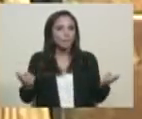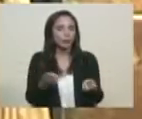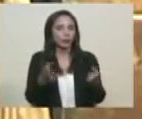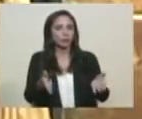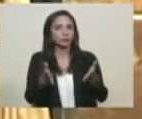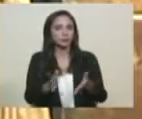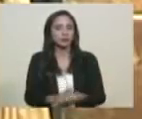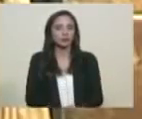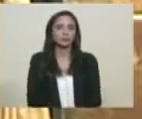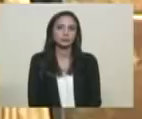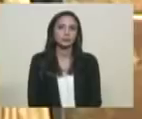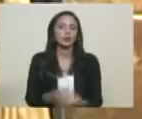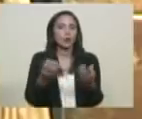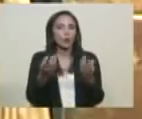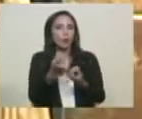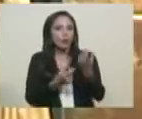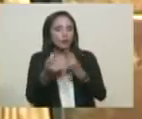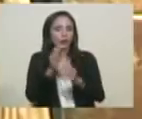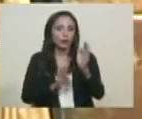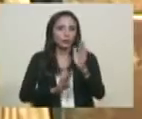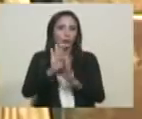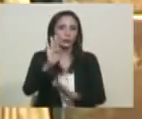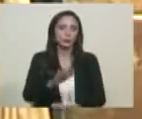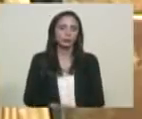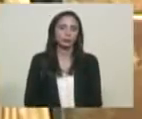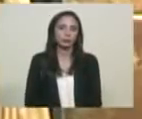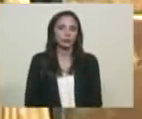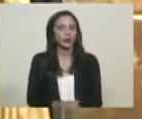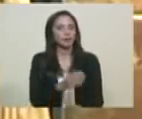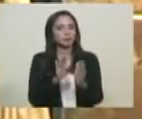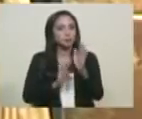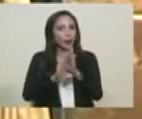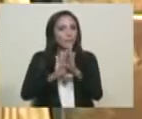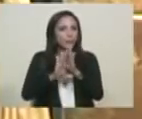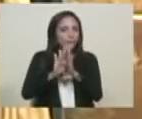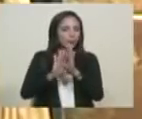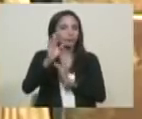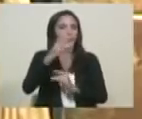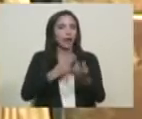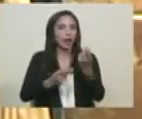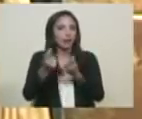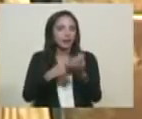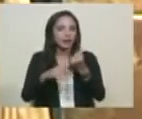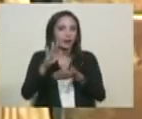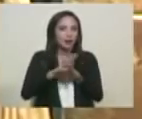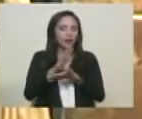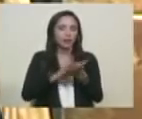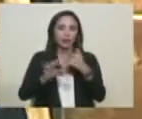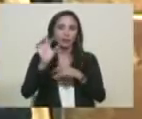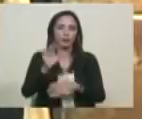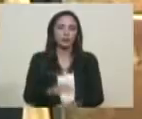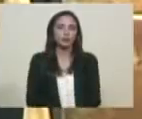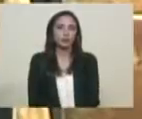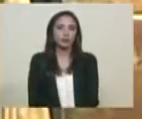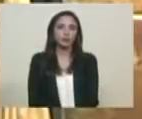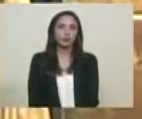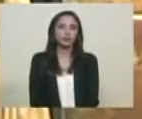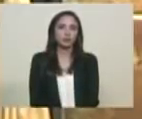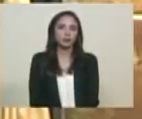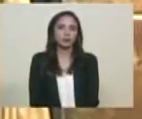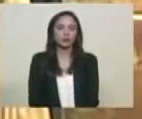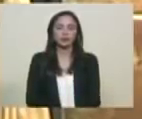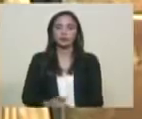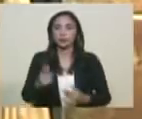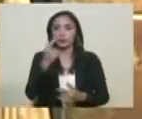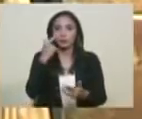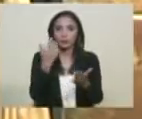victorias en la recuperación, en el crecimiento y en la prosperidad de nuestra patria. Así será,